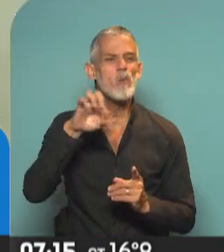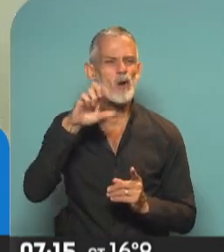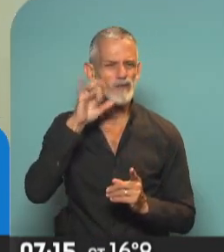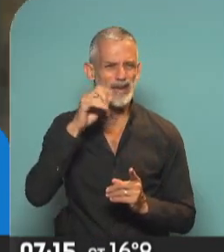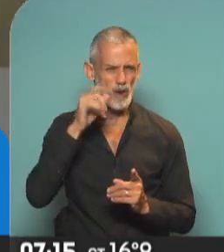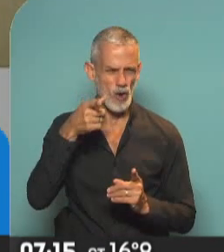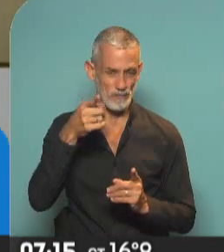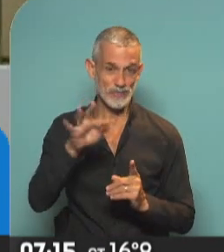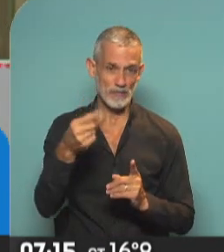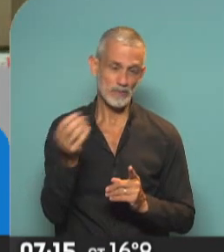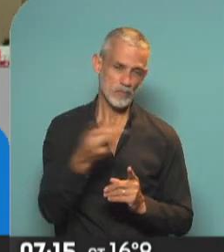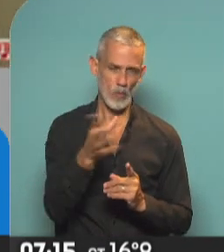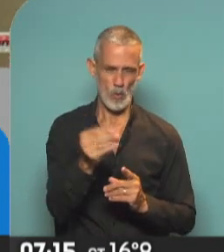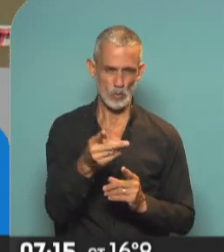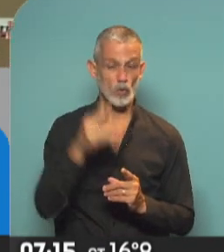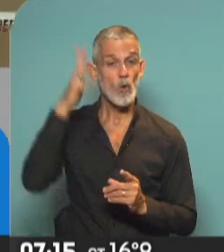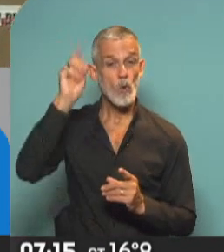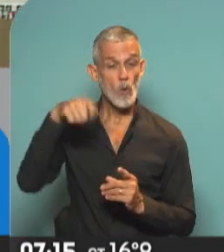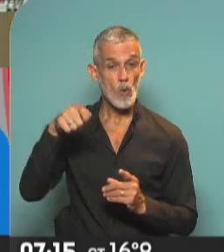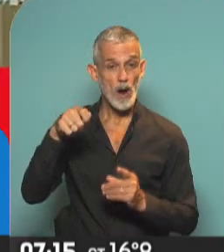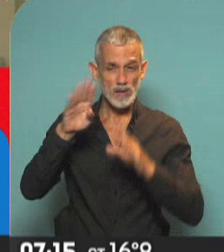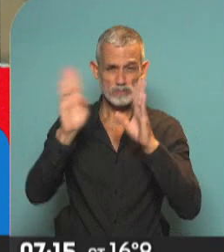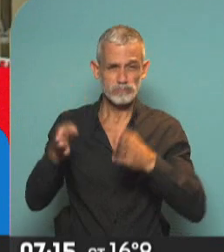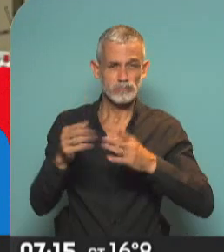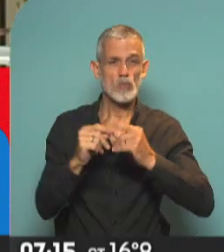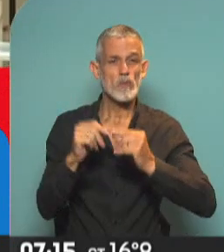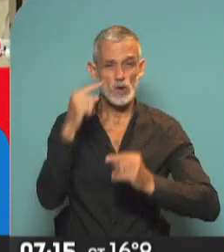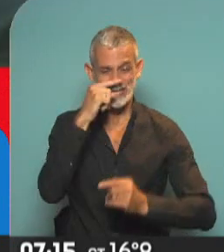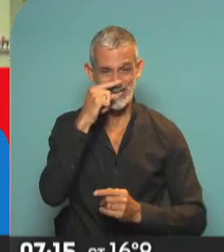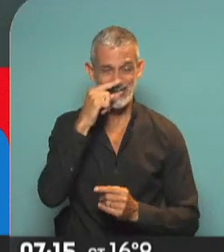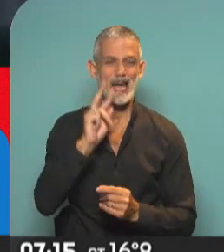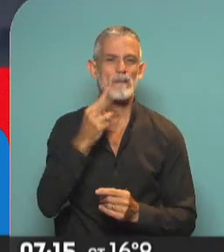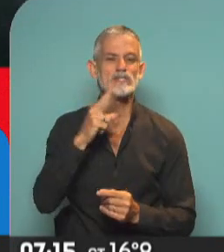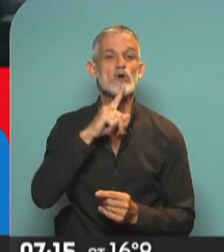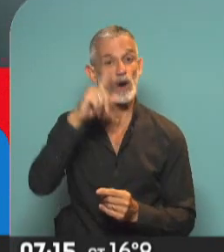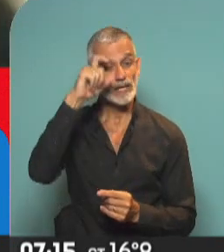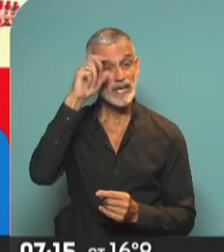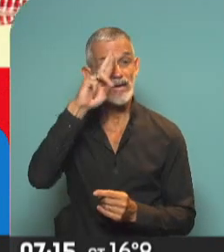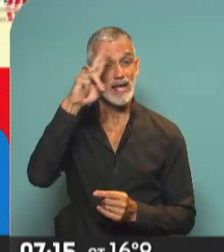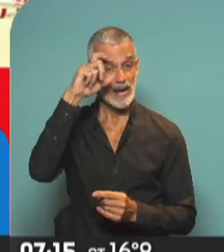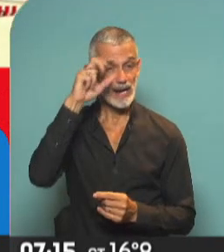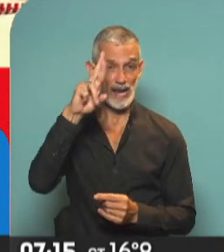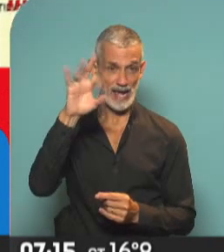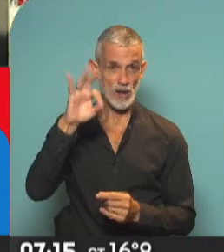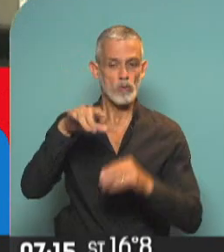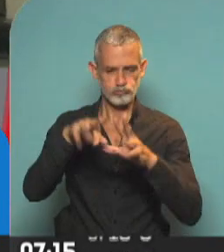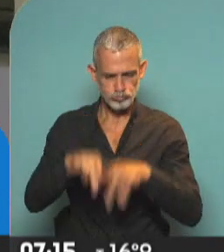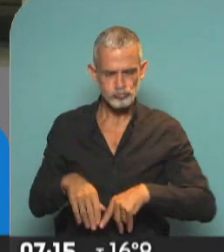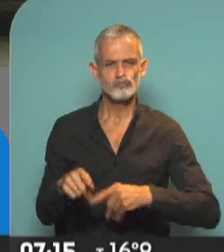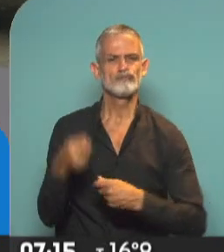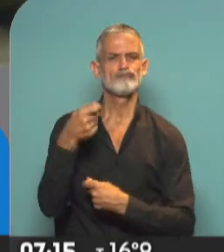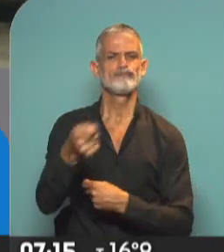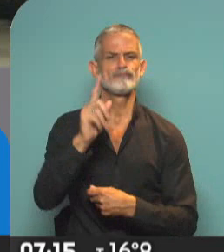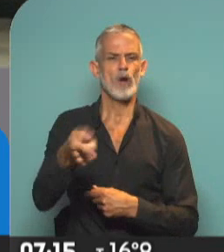juez federal, del juzgado federal número 7, estamos hablando de Javier Pico Terrero, es el que llevará adelante entonces esta orden, pero